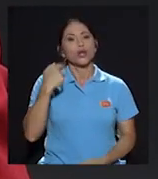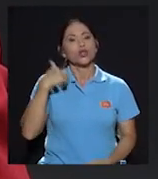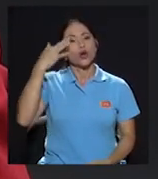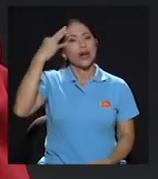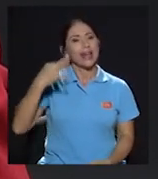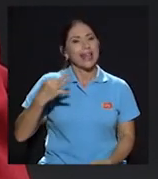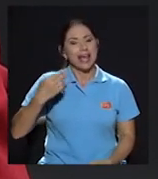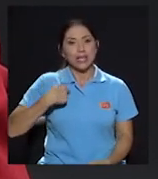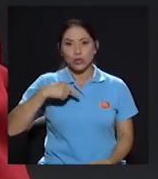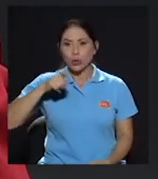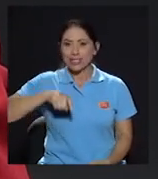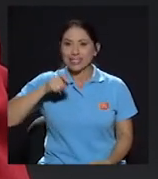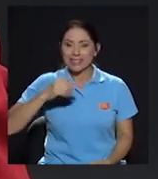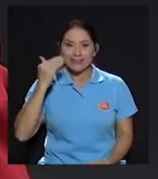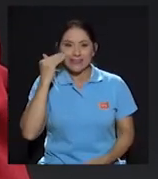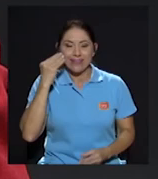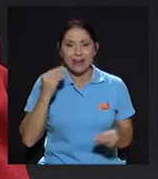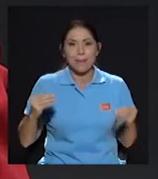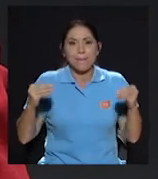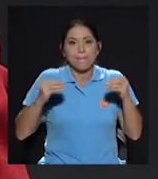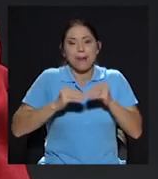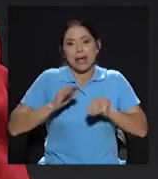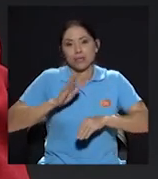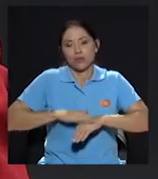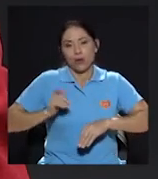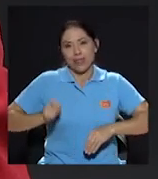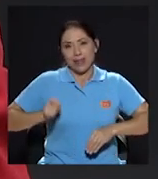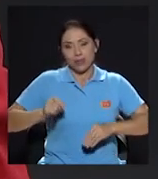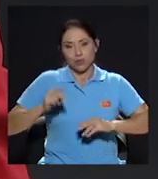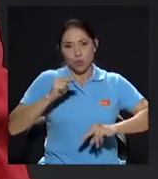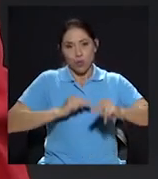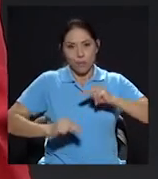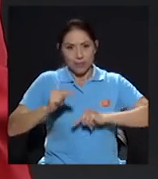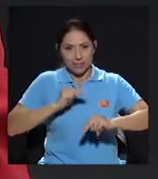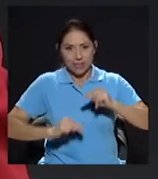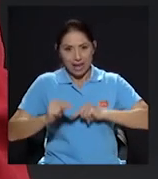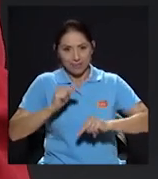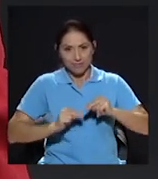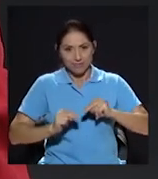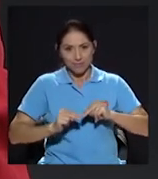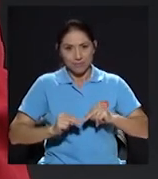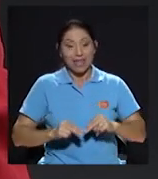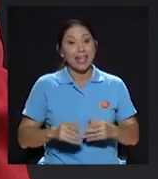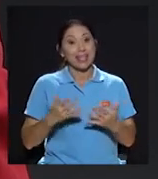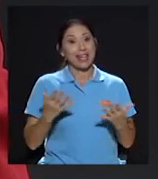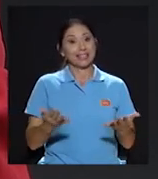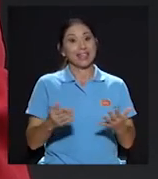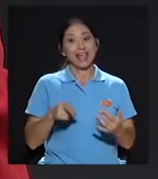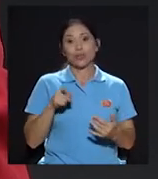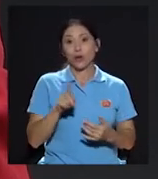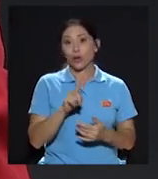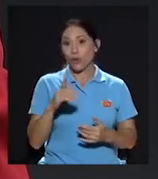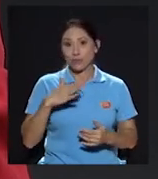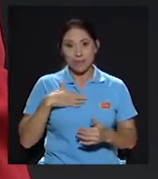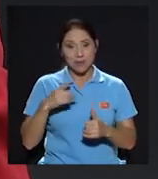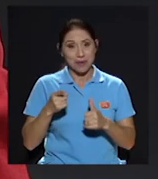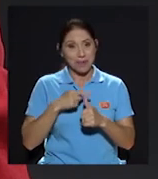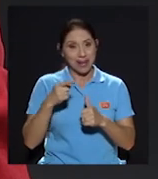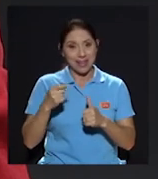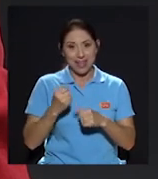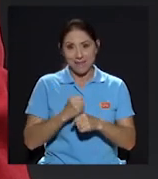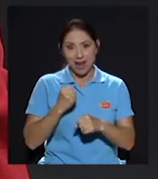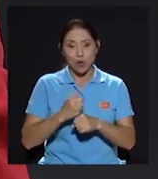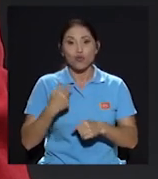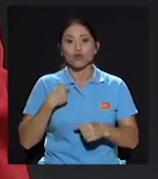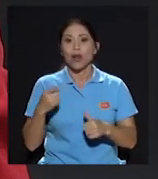saber muchísimo más de la parte derecho comercial y es que eso tiene mi primer trabajo y la primera por cierto auditor